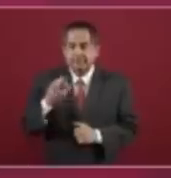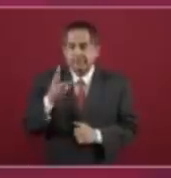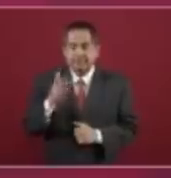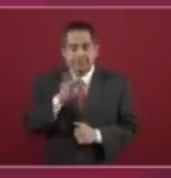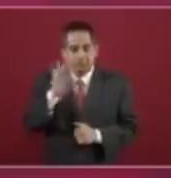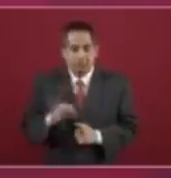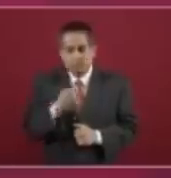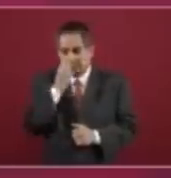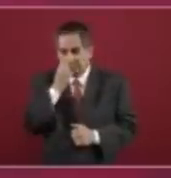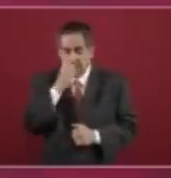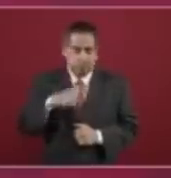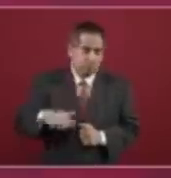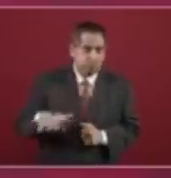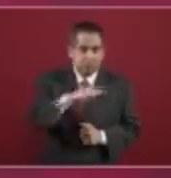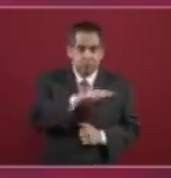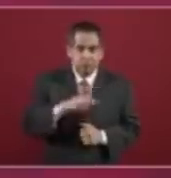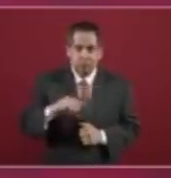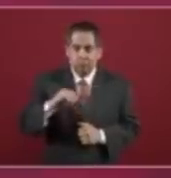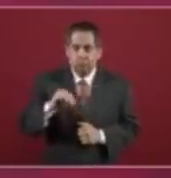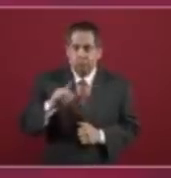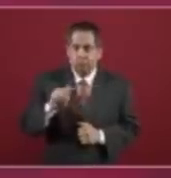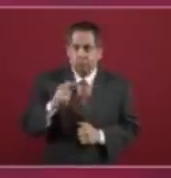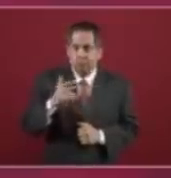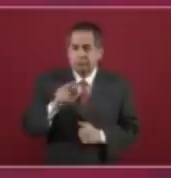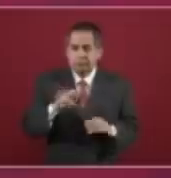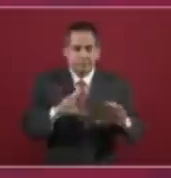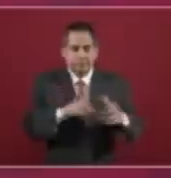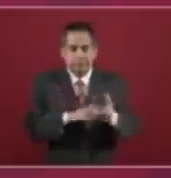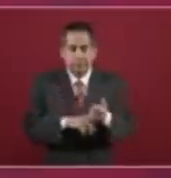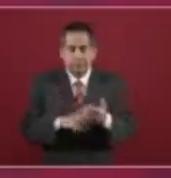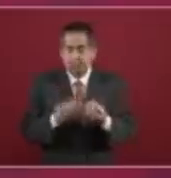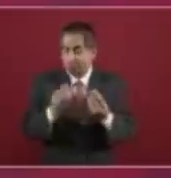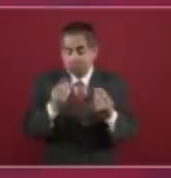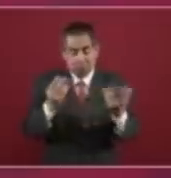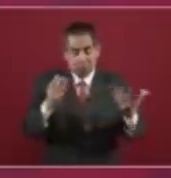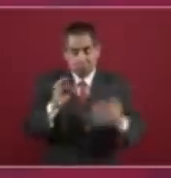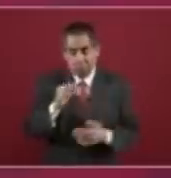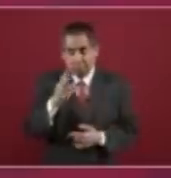43% de las escuelas son multigrado. Sí, muchísimas.